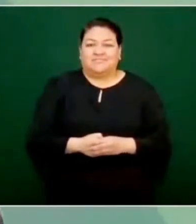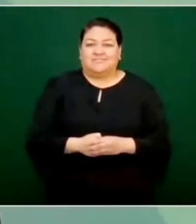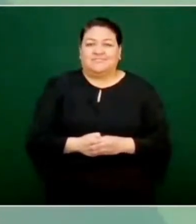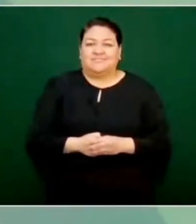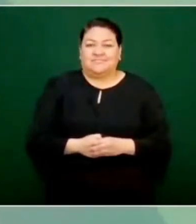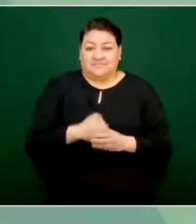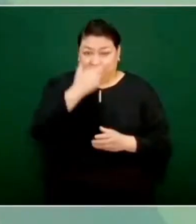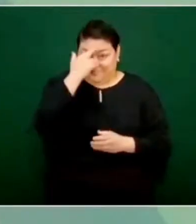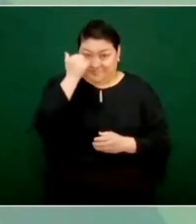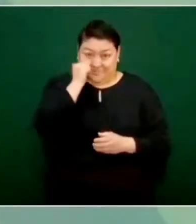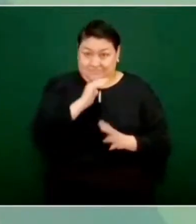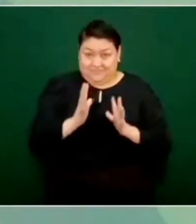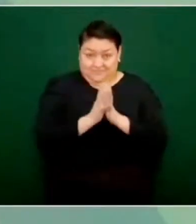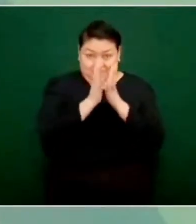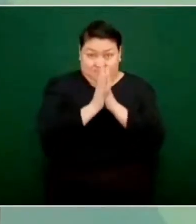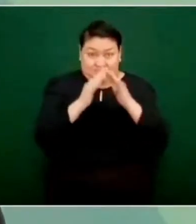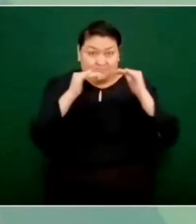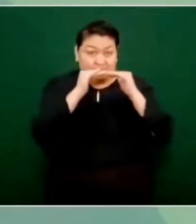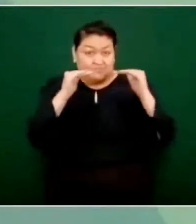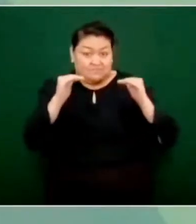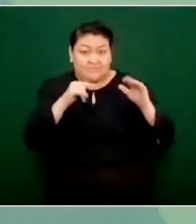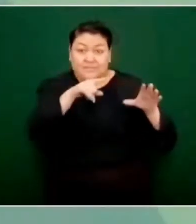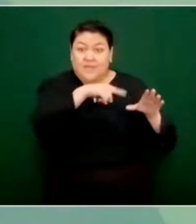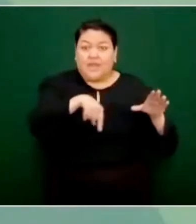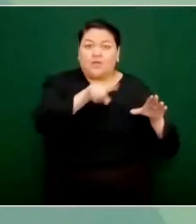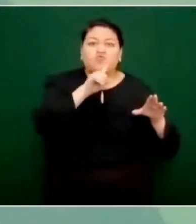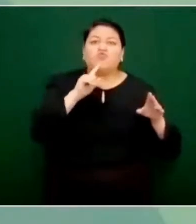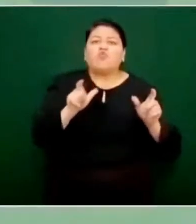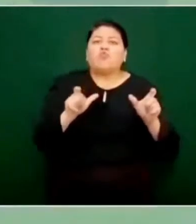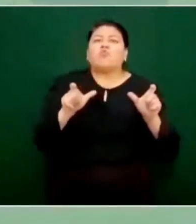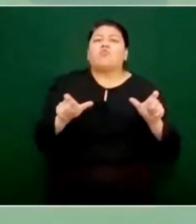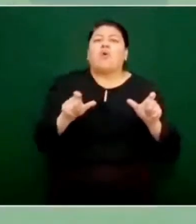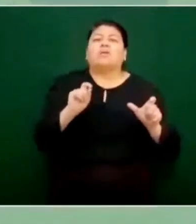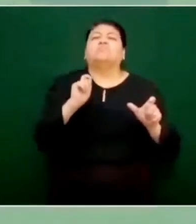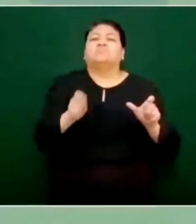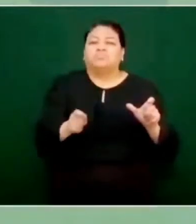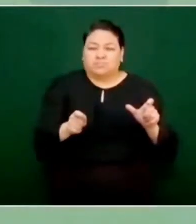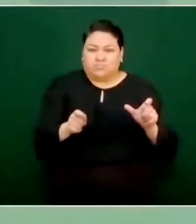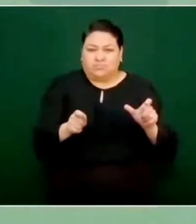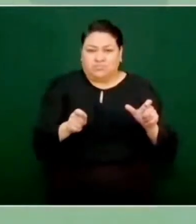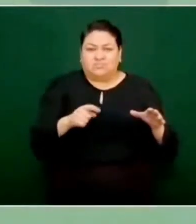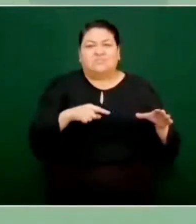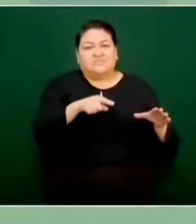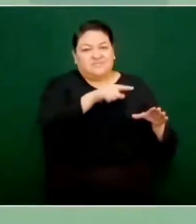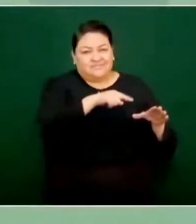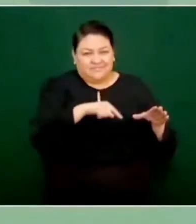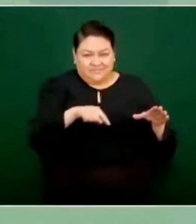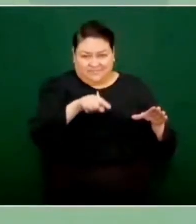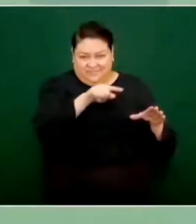La democracia que ellos defienden es